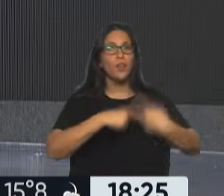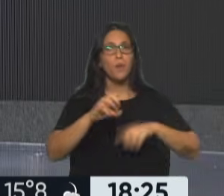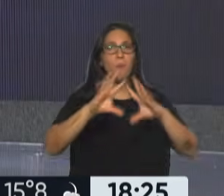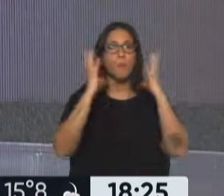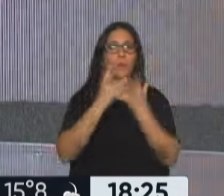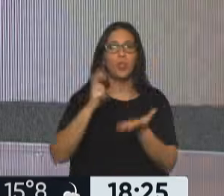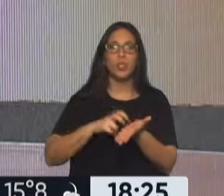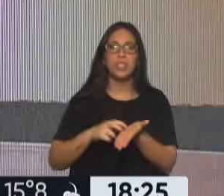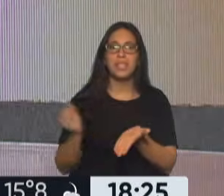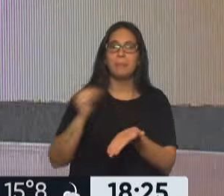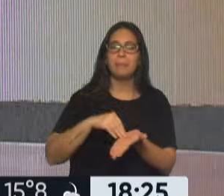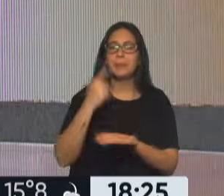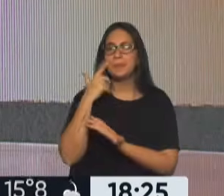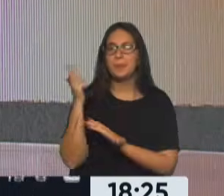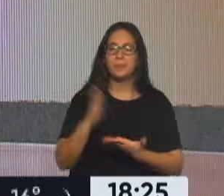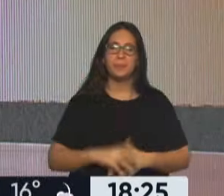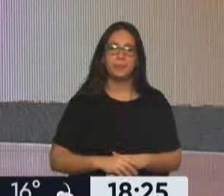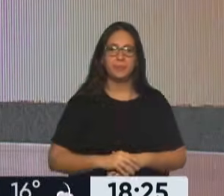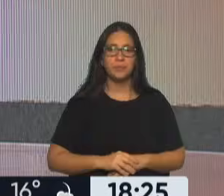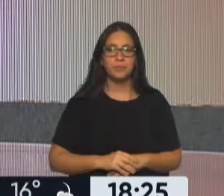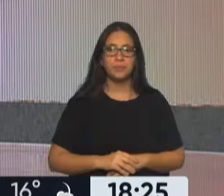Más noticias de esta manera.